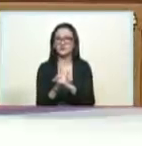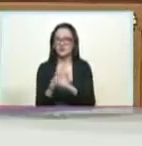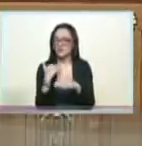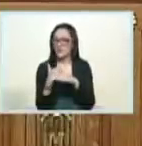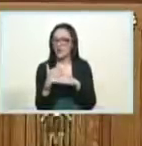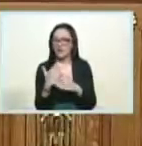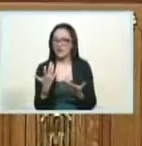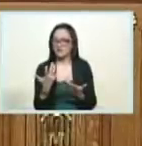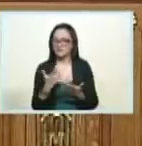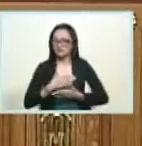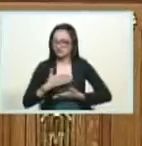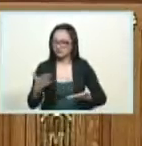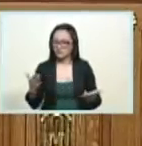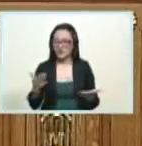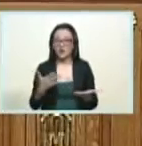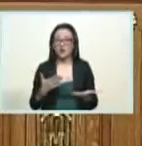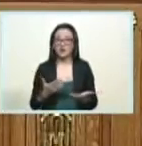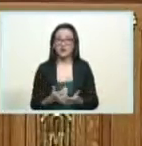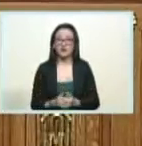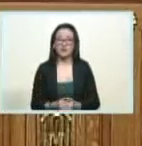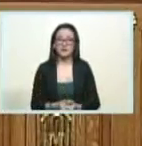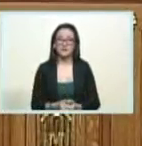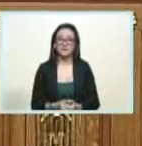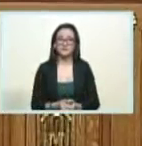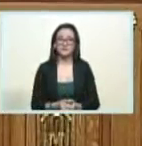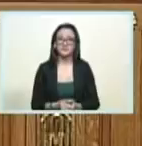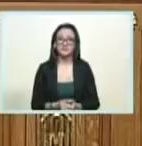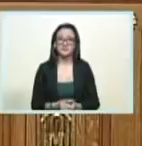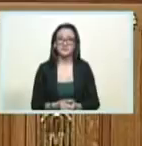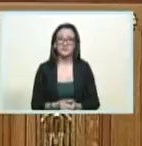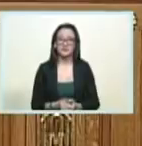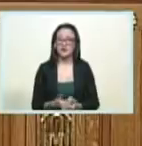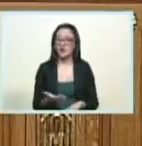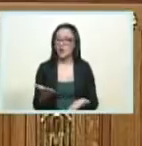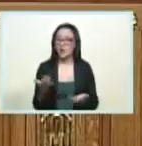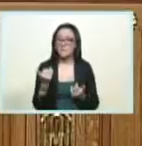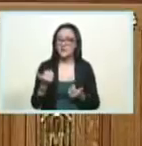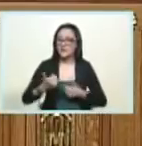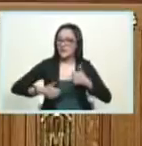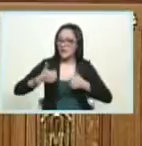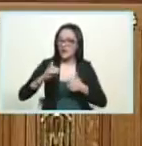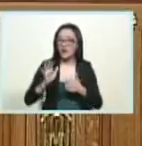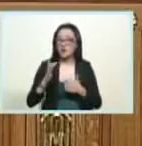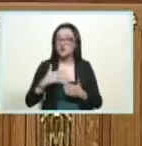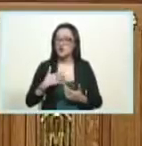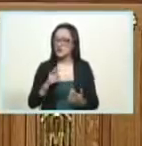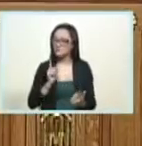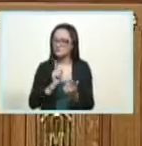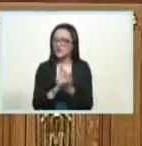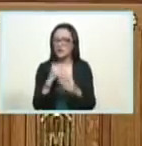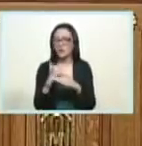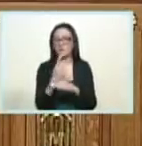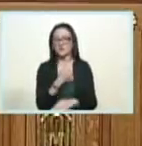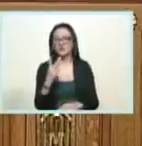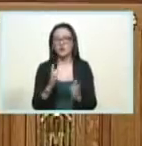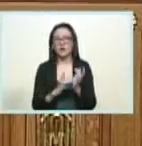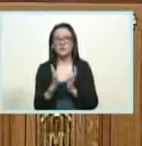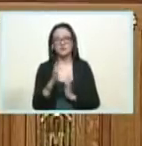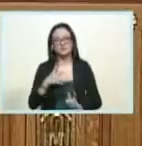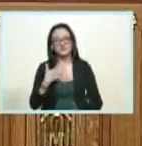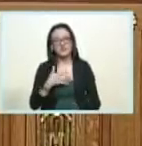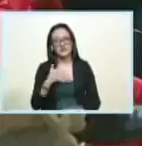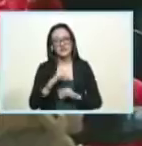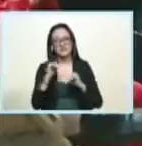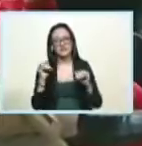No da cuartel ni pide cuartel, no da ventaja ni pide ventaja. Así quería yo ese 22 de abril y me sentía